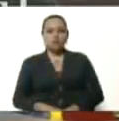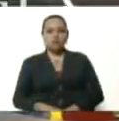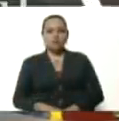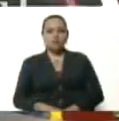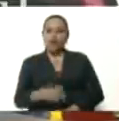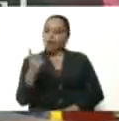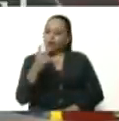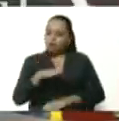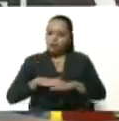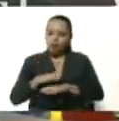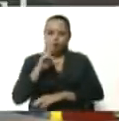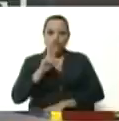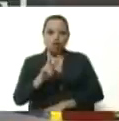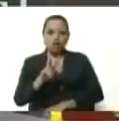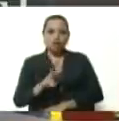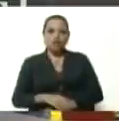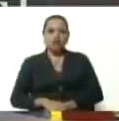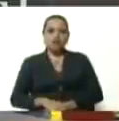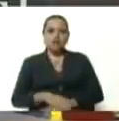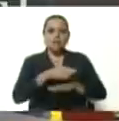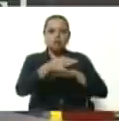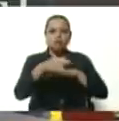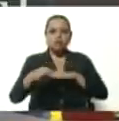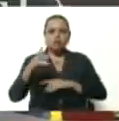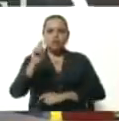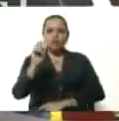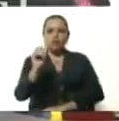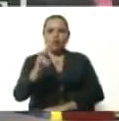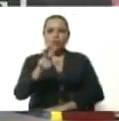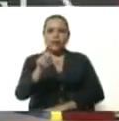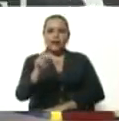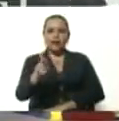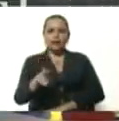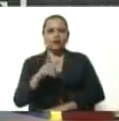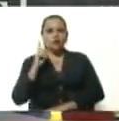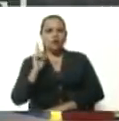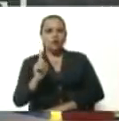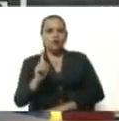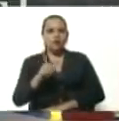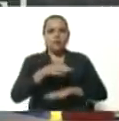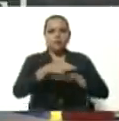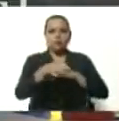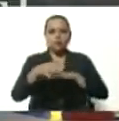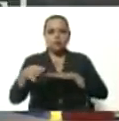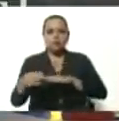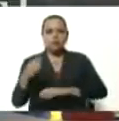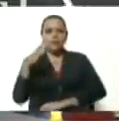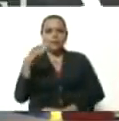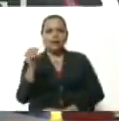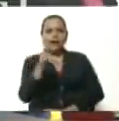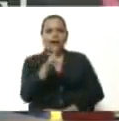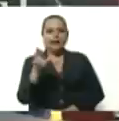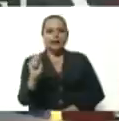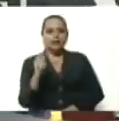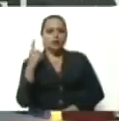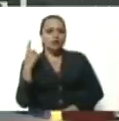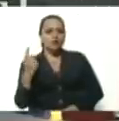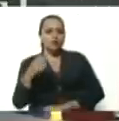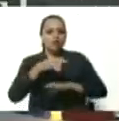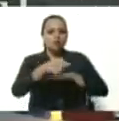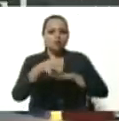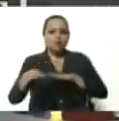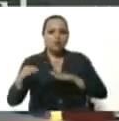2 del municipio Tobar, 1 del municipio Parra, Caracholo Parra, 1 caso del